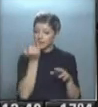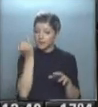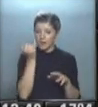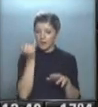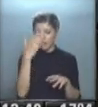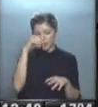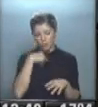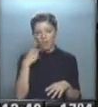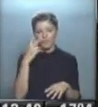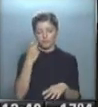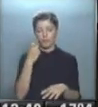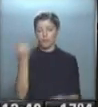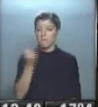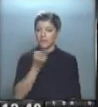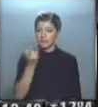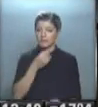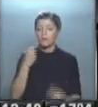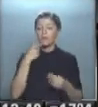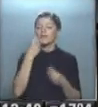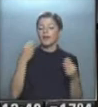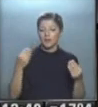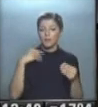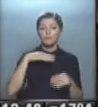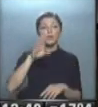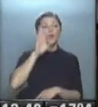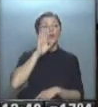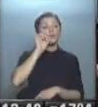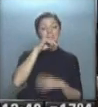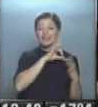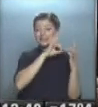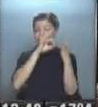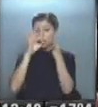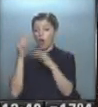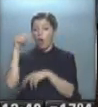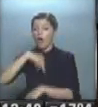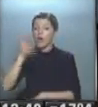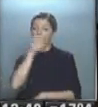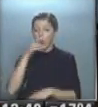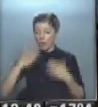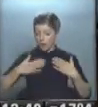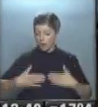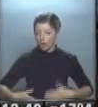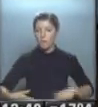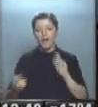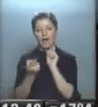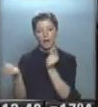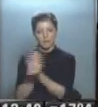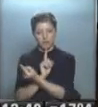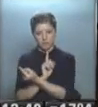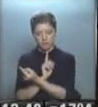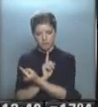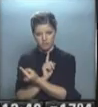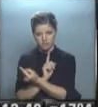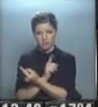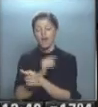después se descubrió que era falsa, era que a partir de la llegada de los norteamericanos, ahora las mujeres ya habían dejado de usar esta vestimenta, digamos, como se usa, o